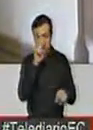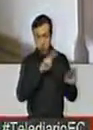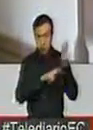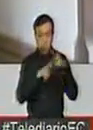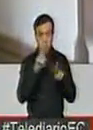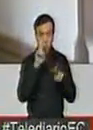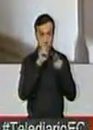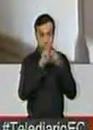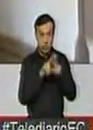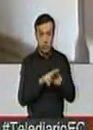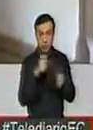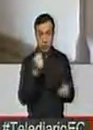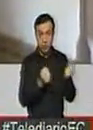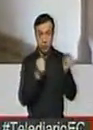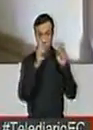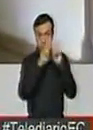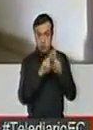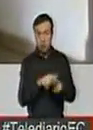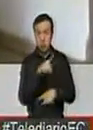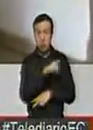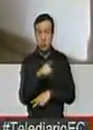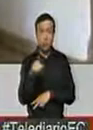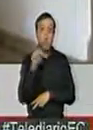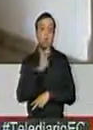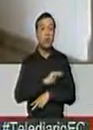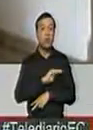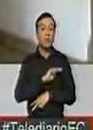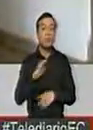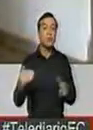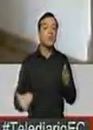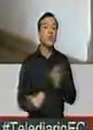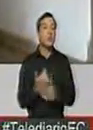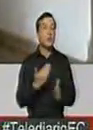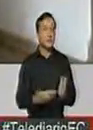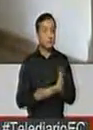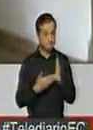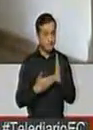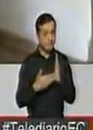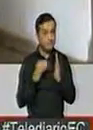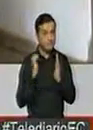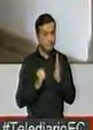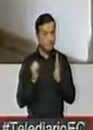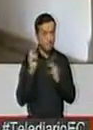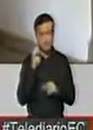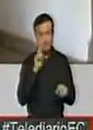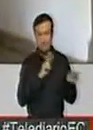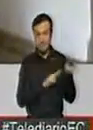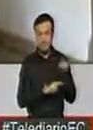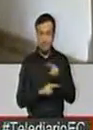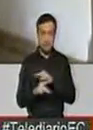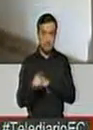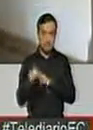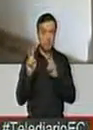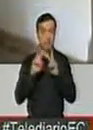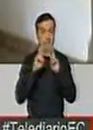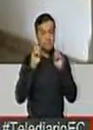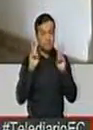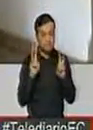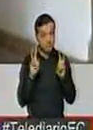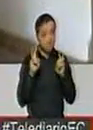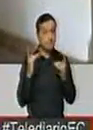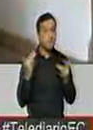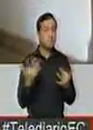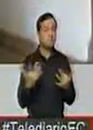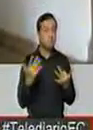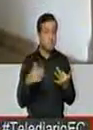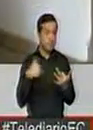cual implicaría que presenten los municipios nuevos modelos que les permitan cubrir con esta competencia. Un tema que estaría tratándose